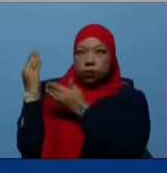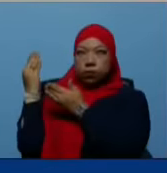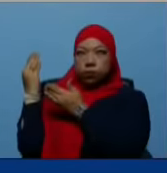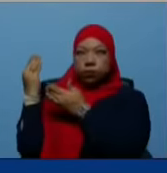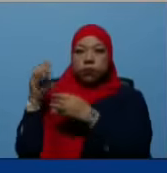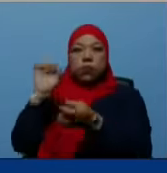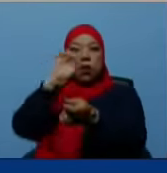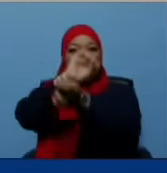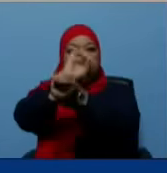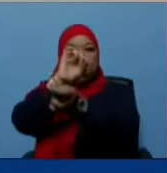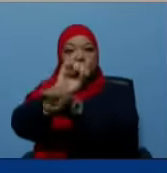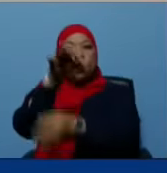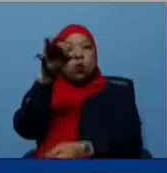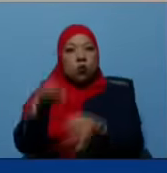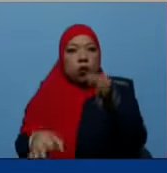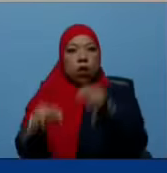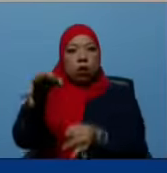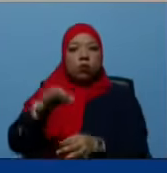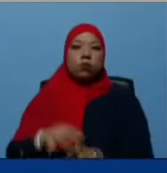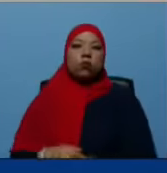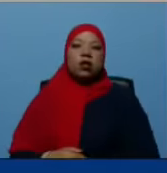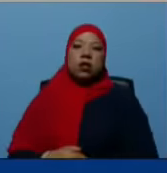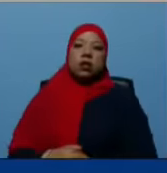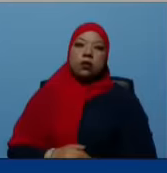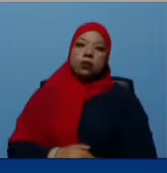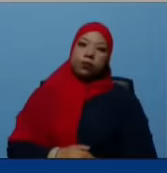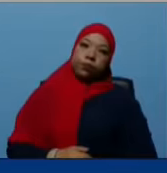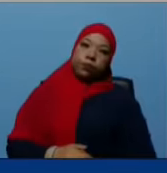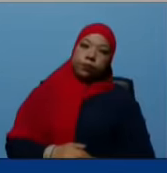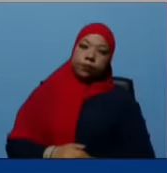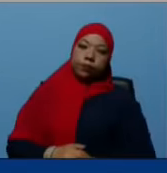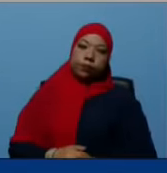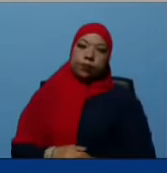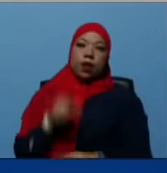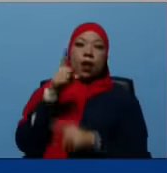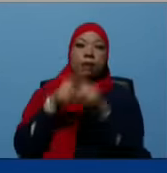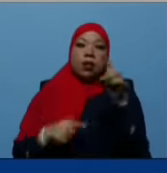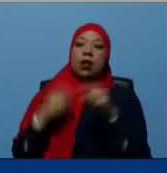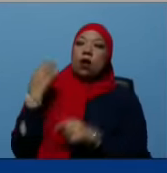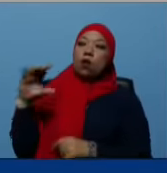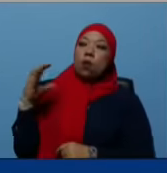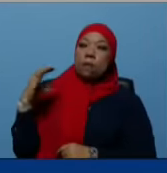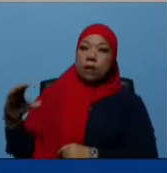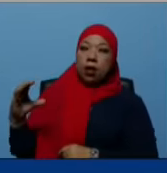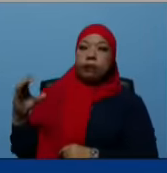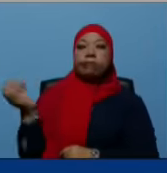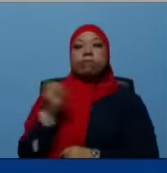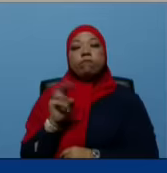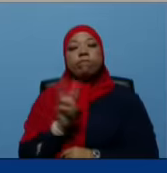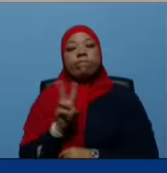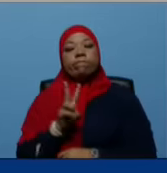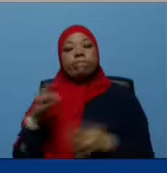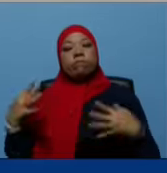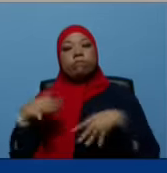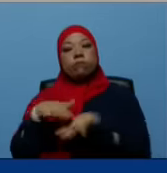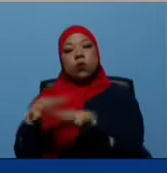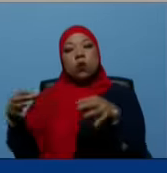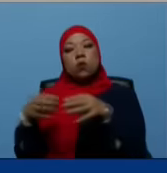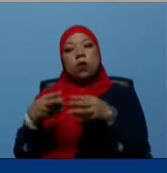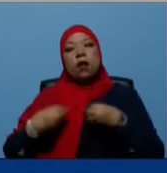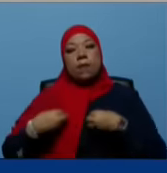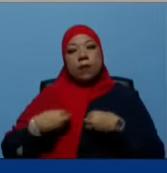están presos, siendo juzgados, la mitad colombianos y la otra mitad venezolanos de la